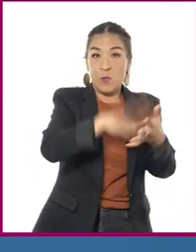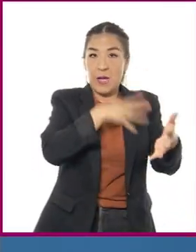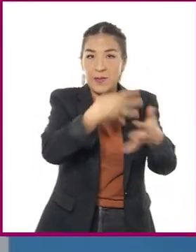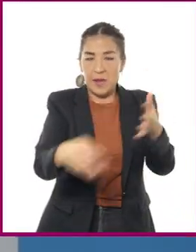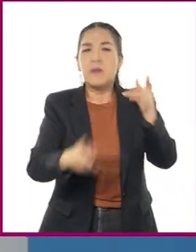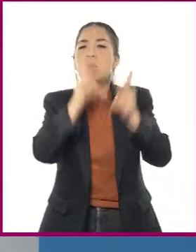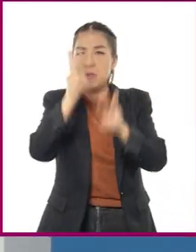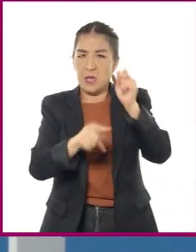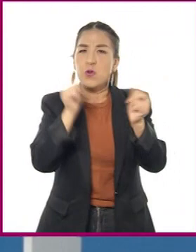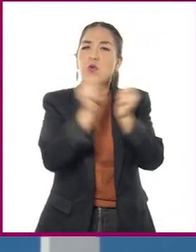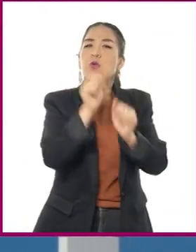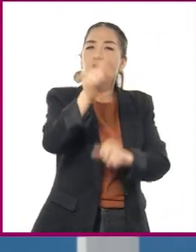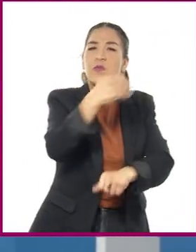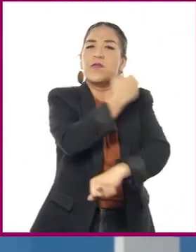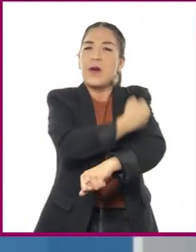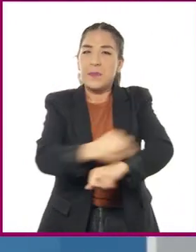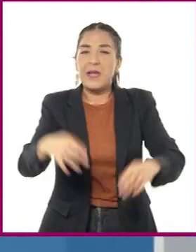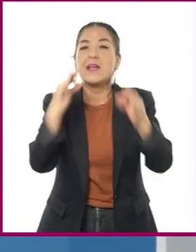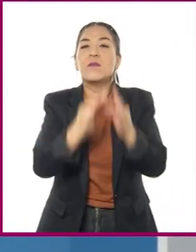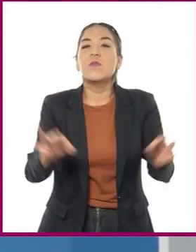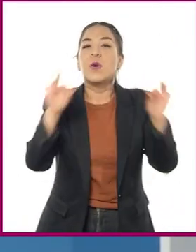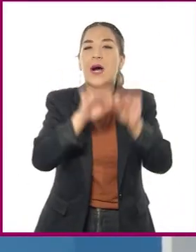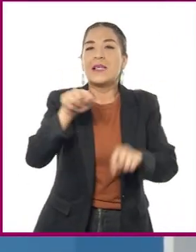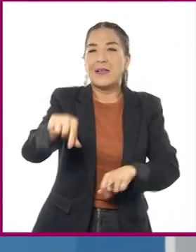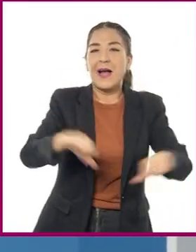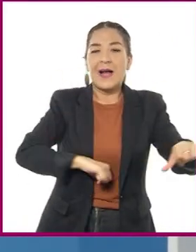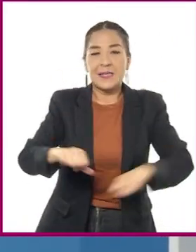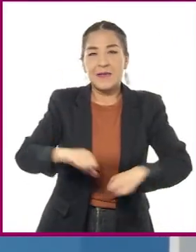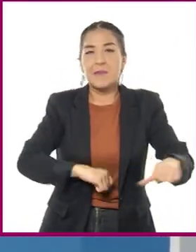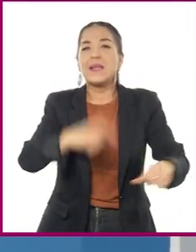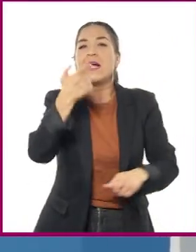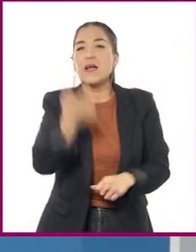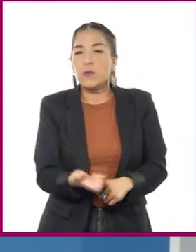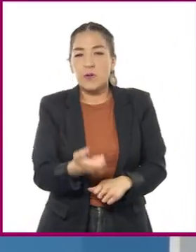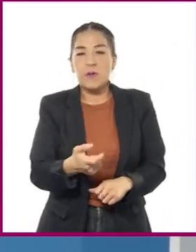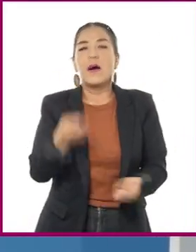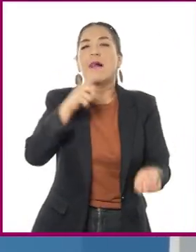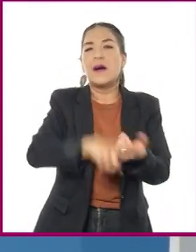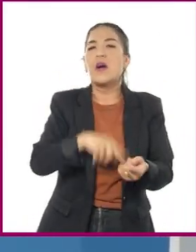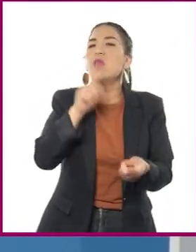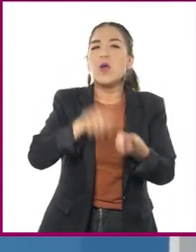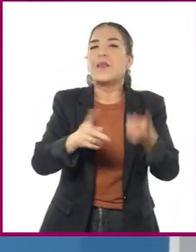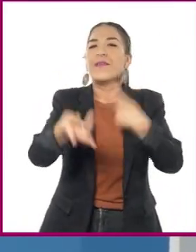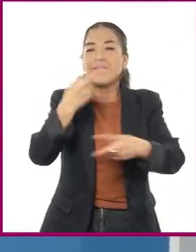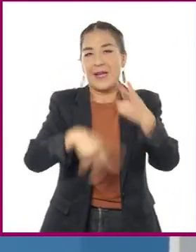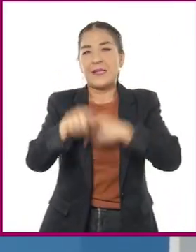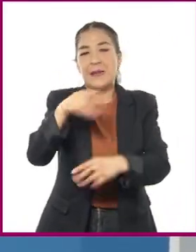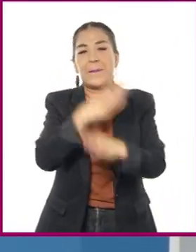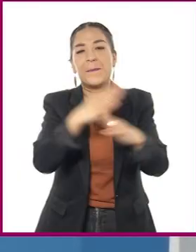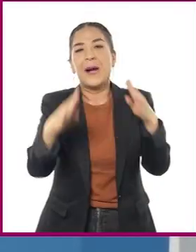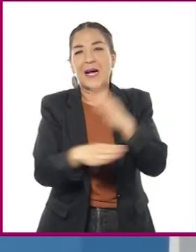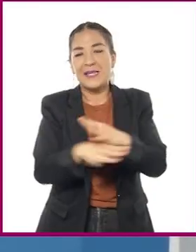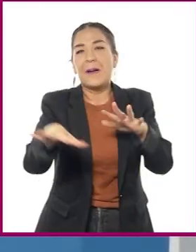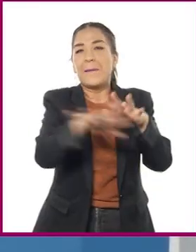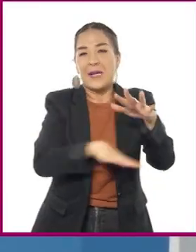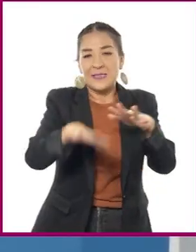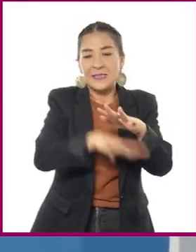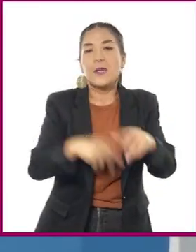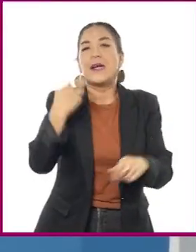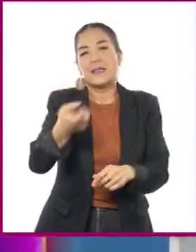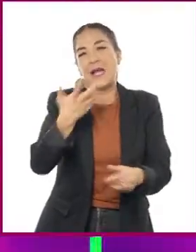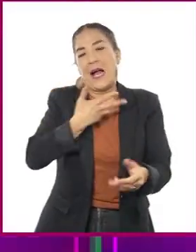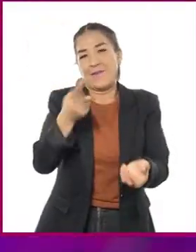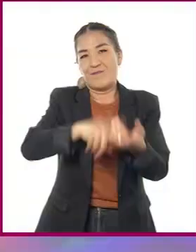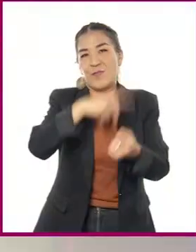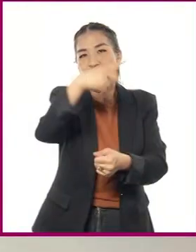con sus familiares la importancia que tienen las actividades económicas en la obtención de los productos básicos que hay en su casa.